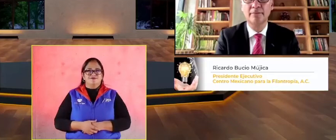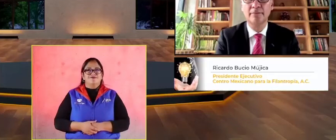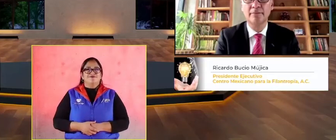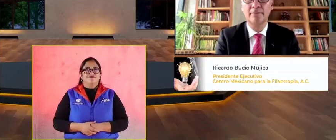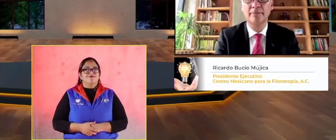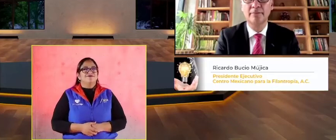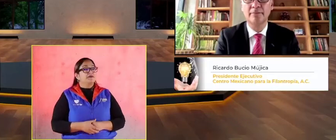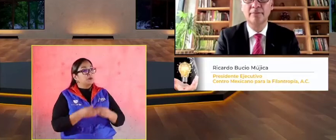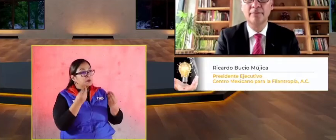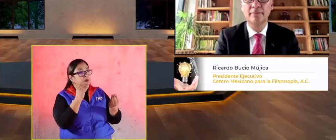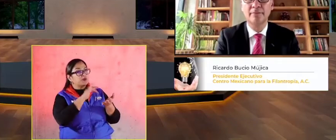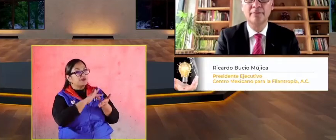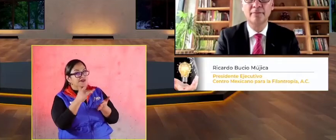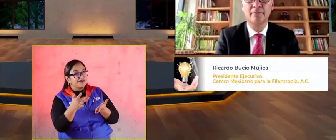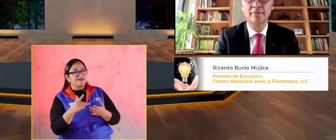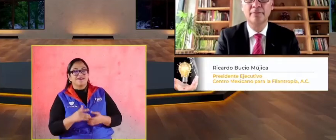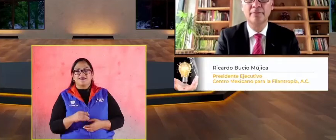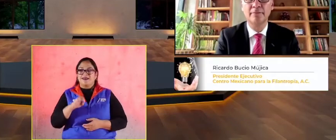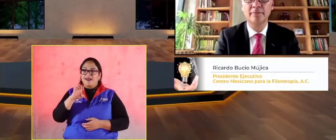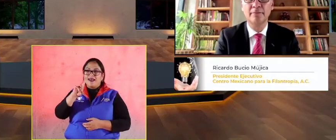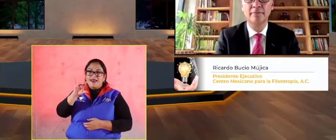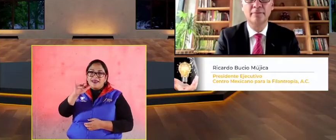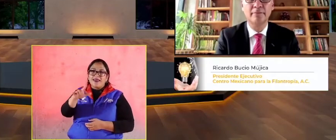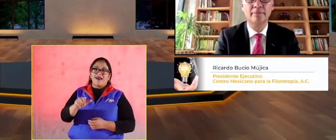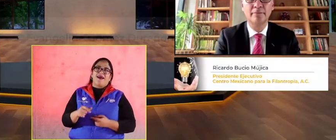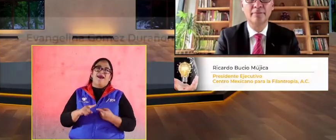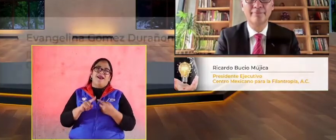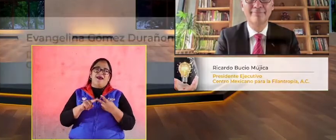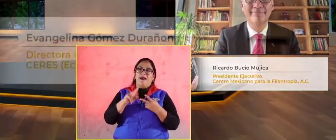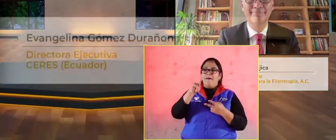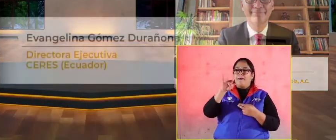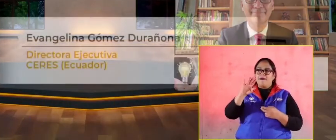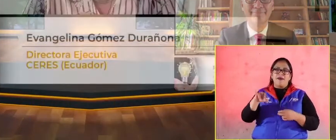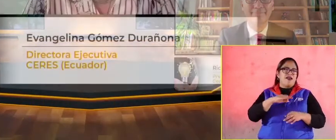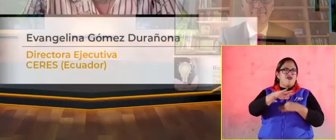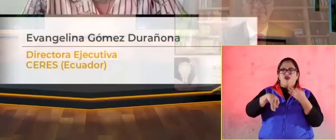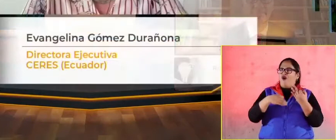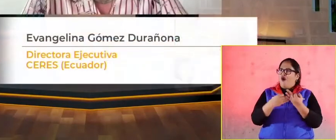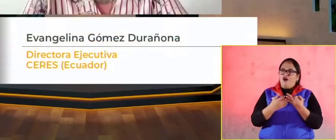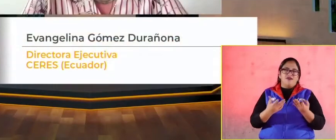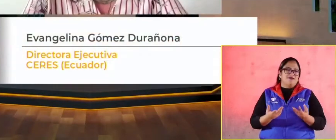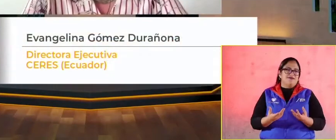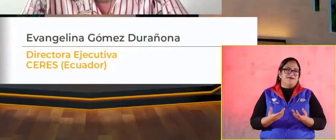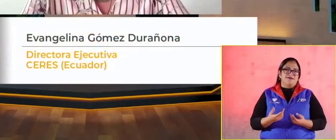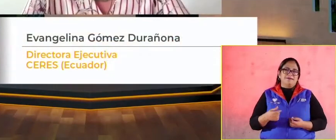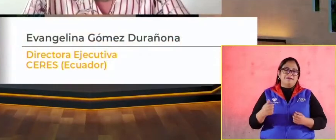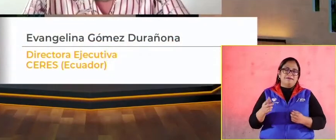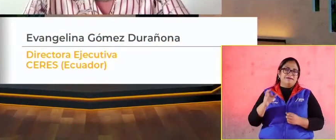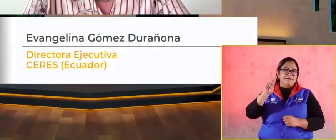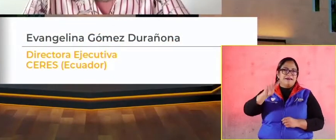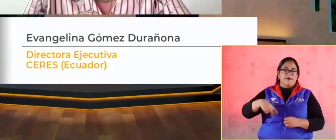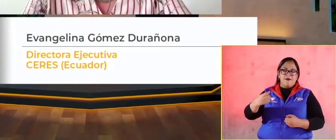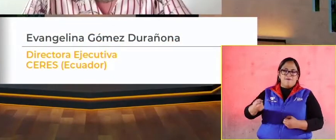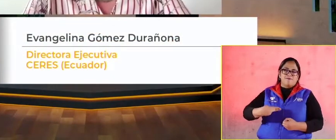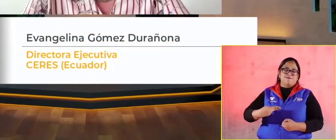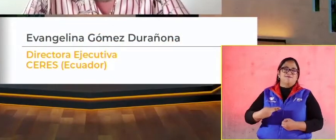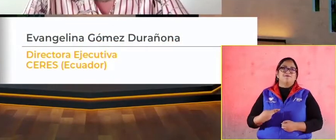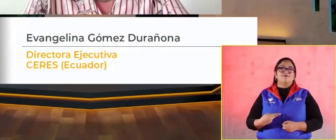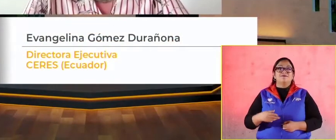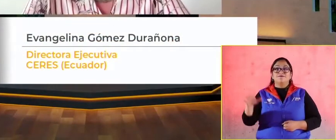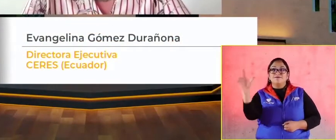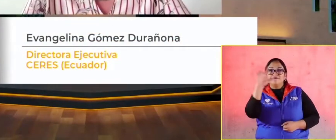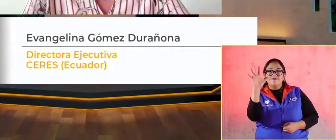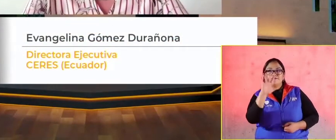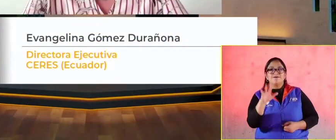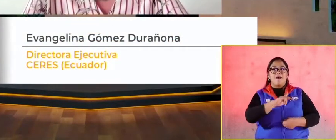Bueno, muchas gracias Edgar, Pamela, Ricardo y todos quienes nos acompañan. Para mí es un honor saludarles desde